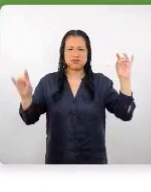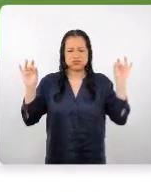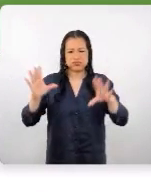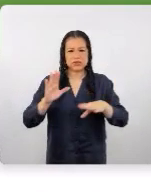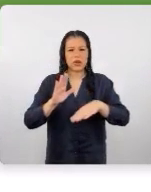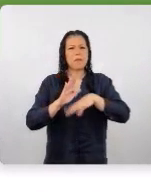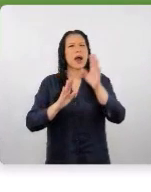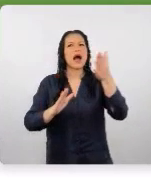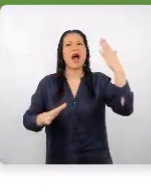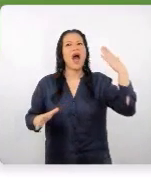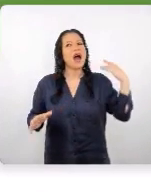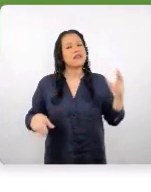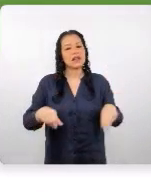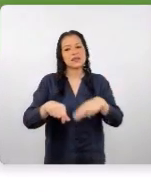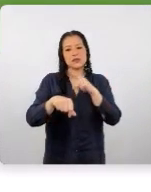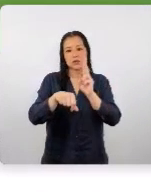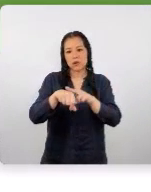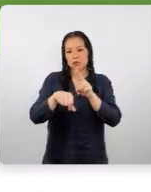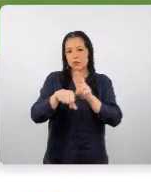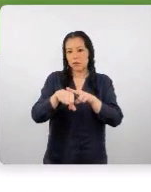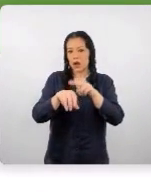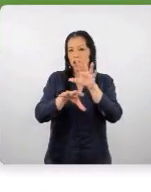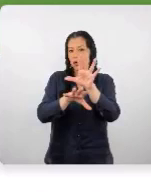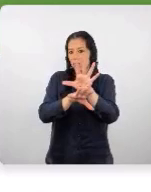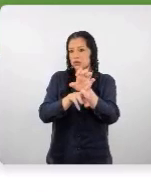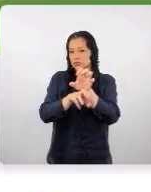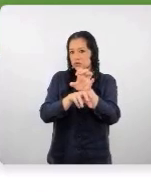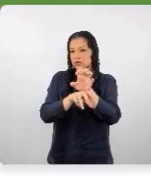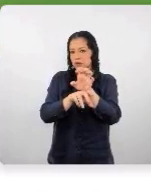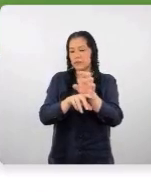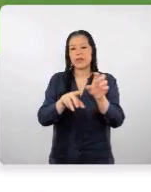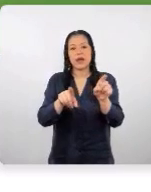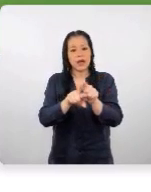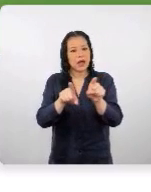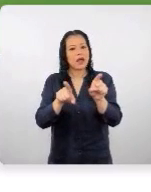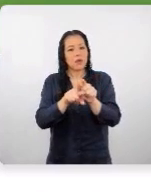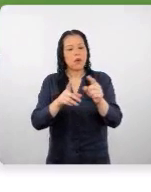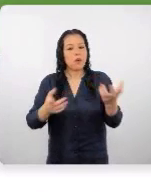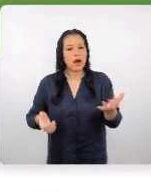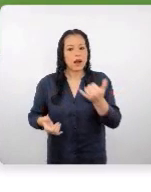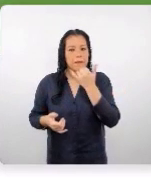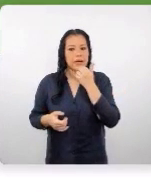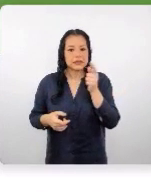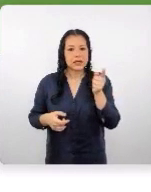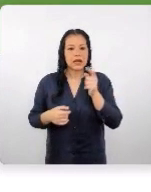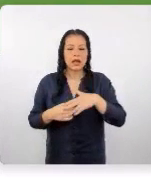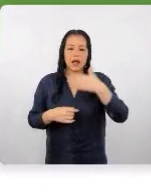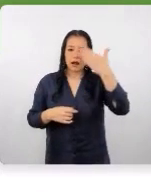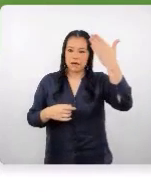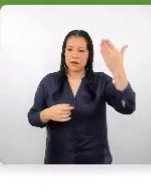la normalmente a la cual estábamos habitados, ¿no? Entonces, esa tendencia también es creciente.